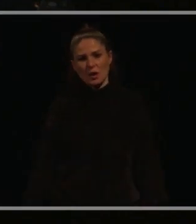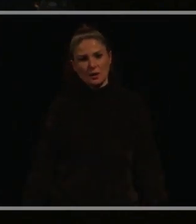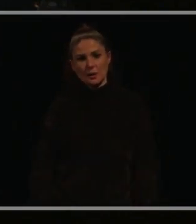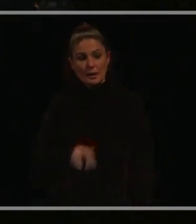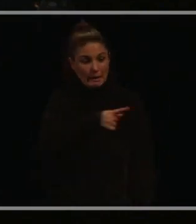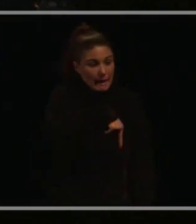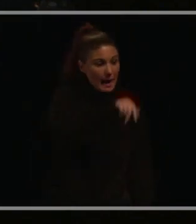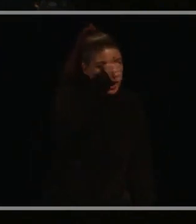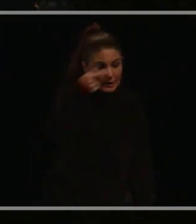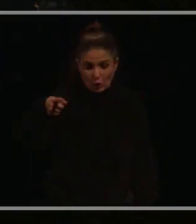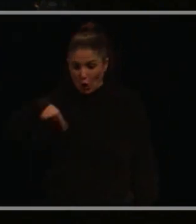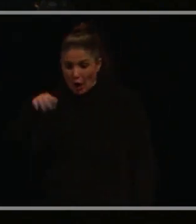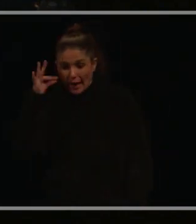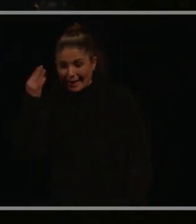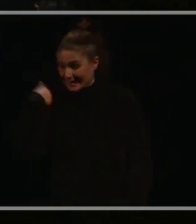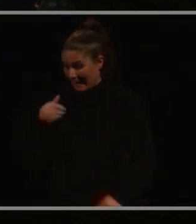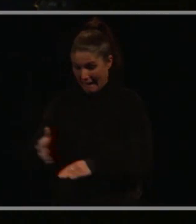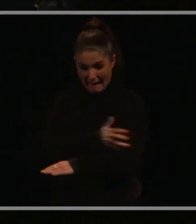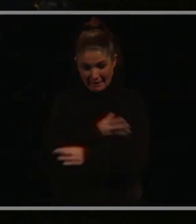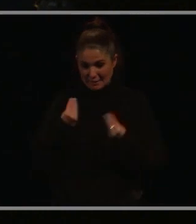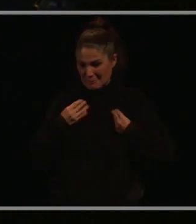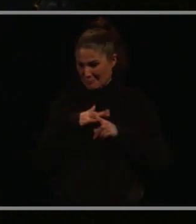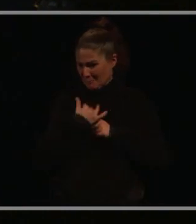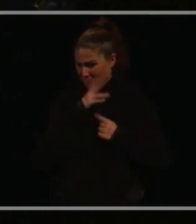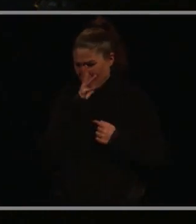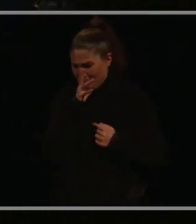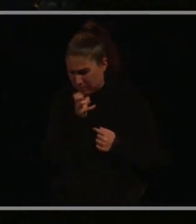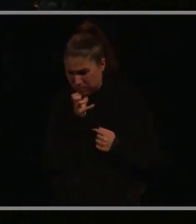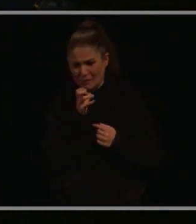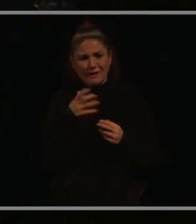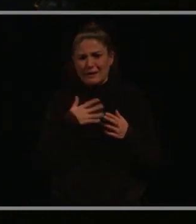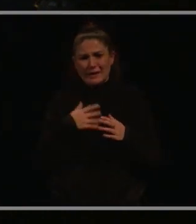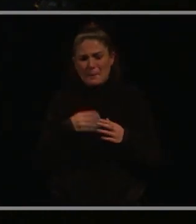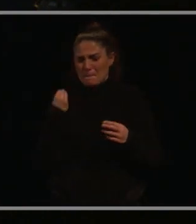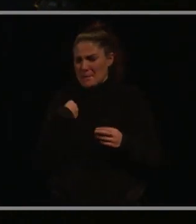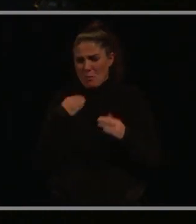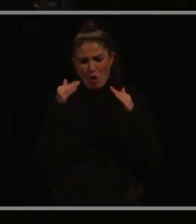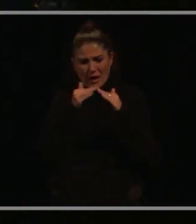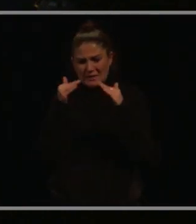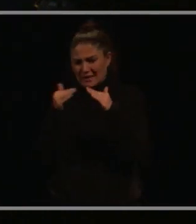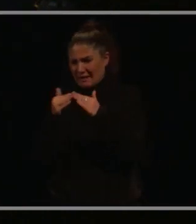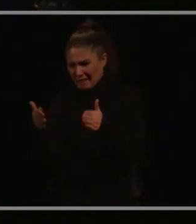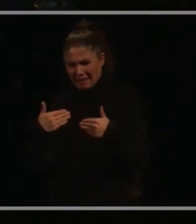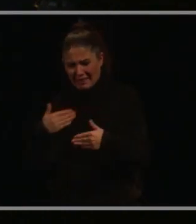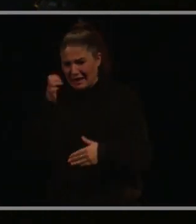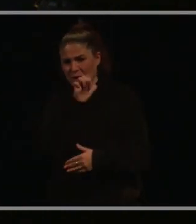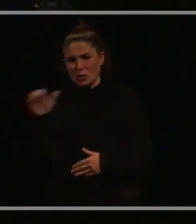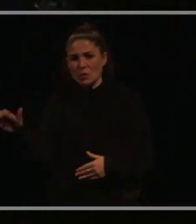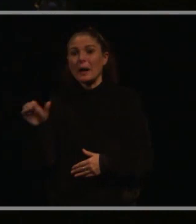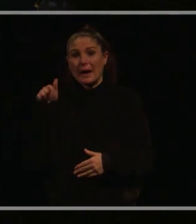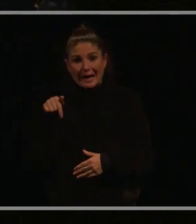ellas que ya vivían en unas condiciones tremendas en el mayor asentamiento de infraviviendas de Europa, que está en